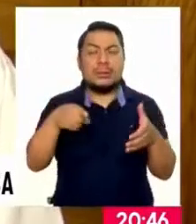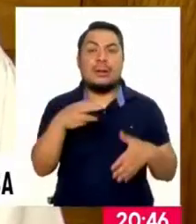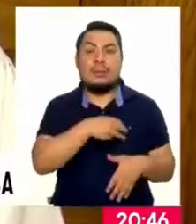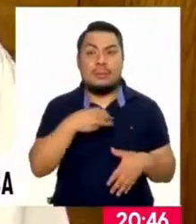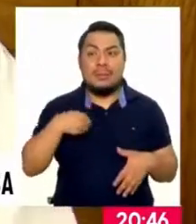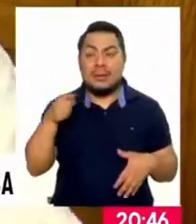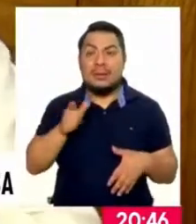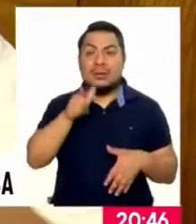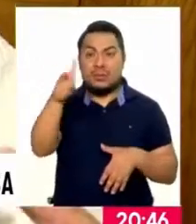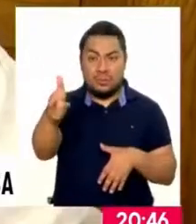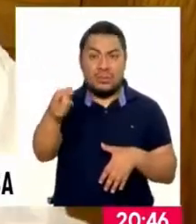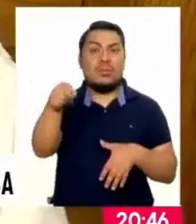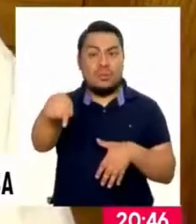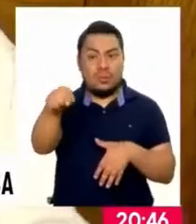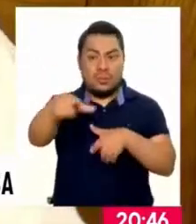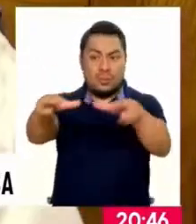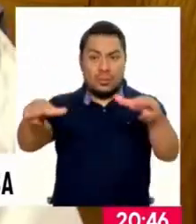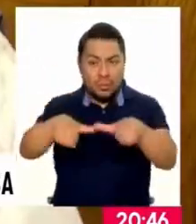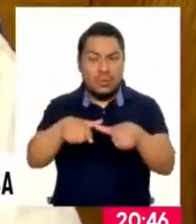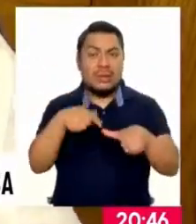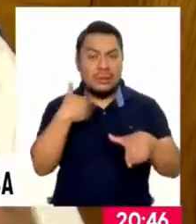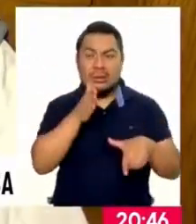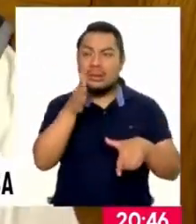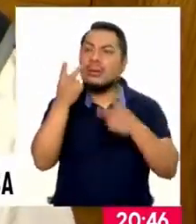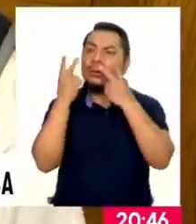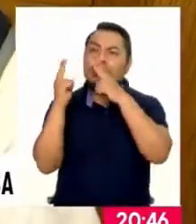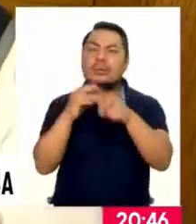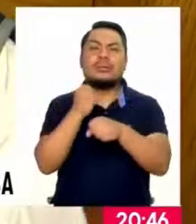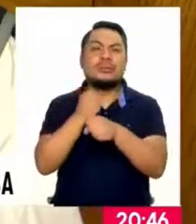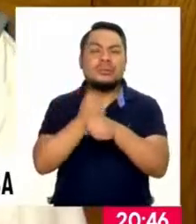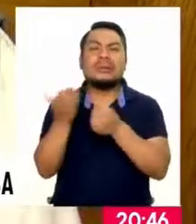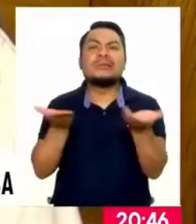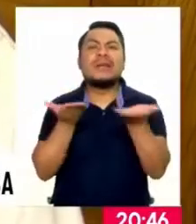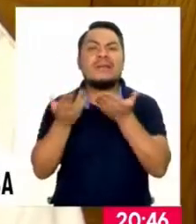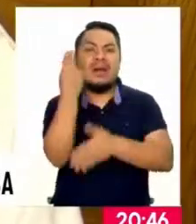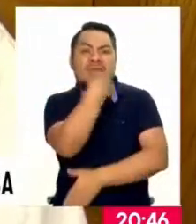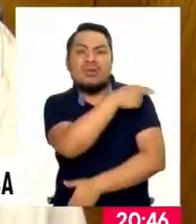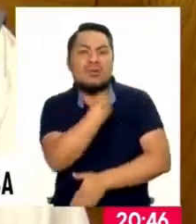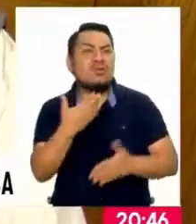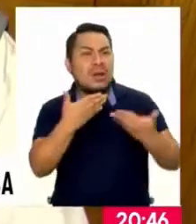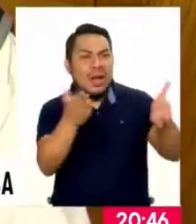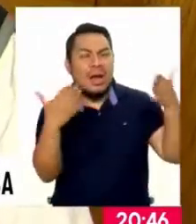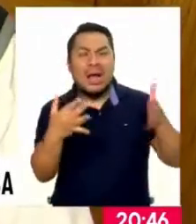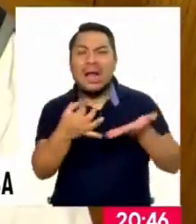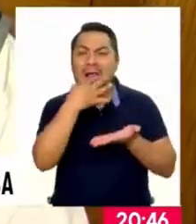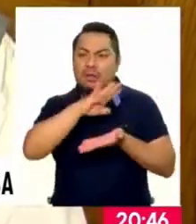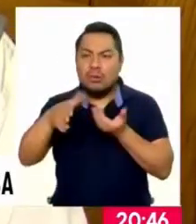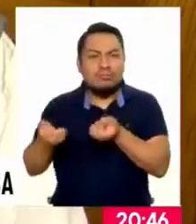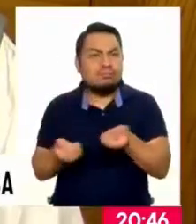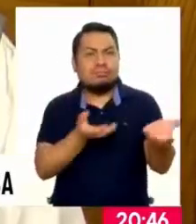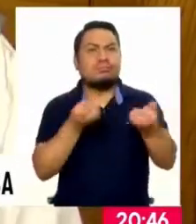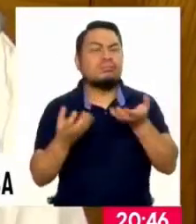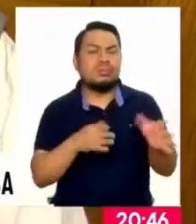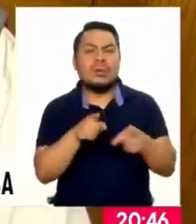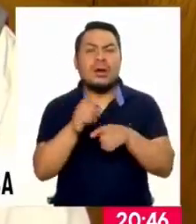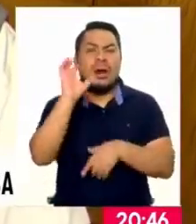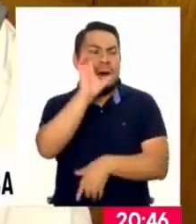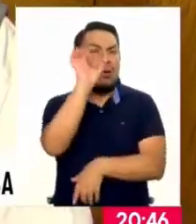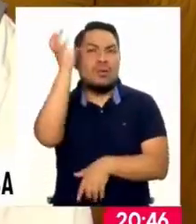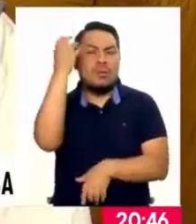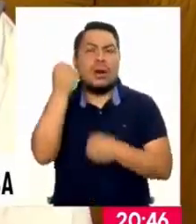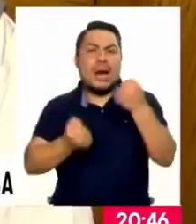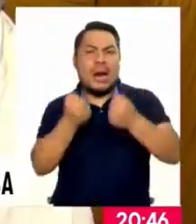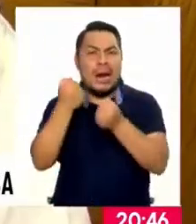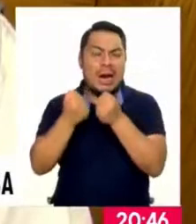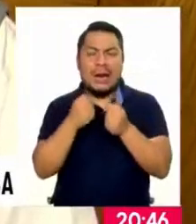ministra estuvimos en la zona inspeccionando justamente la operatividad de los servicios es decir que cuenten con medicamentos las ambulancias estén operativas